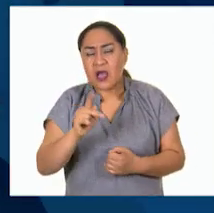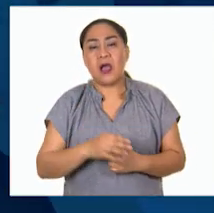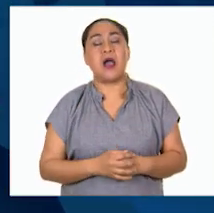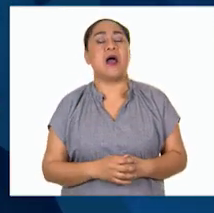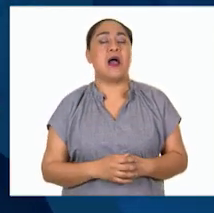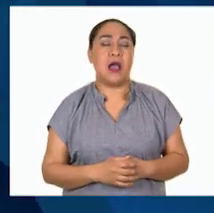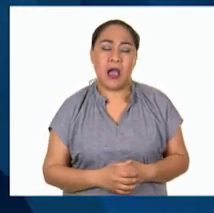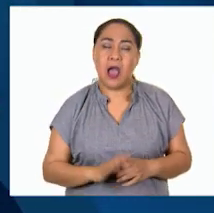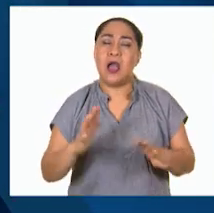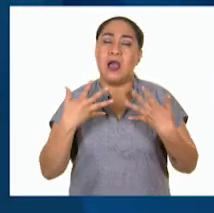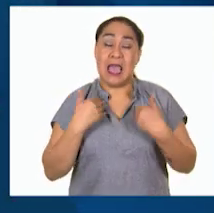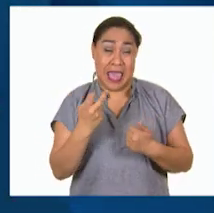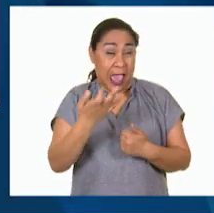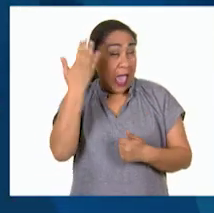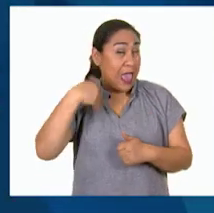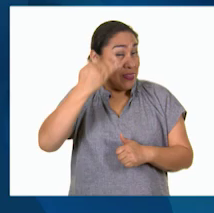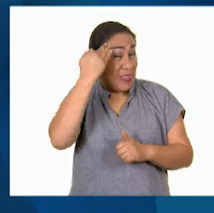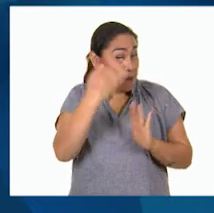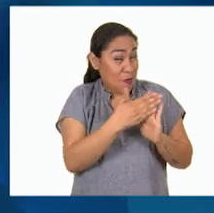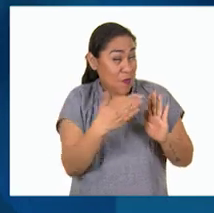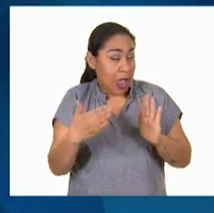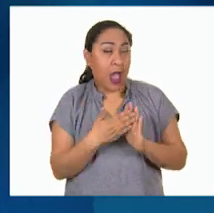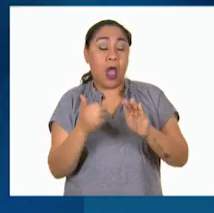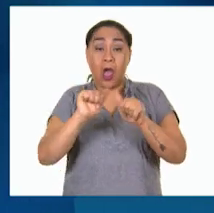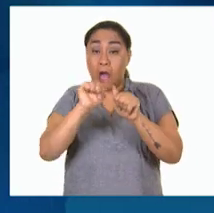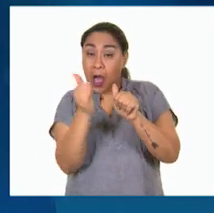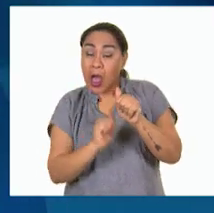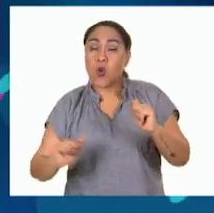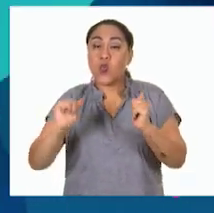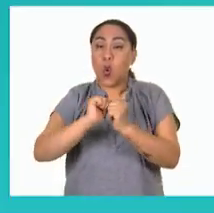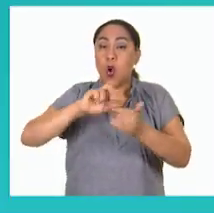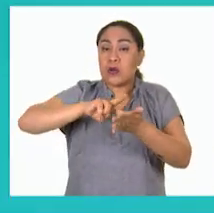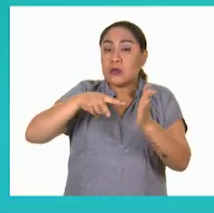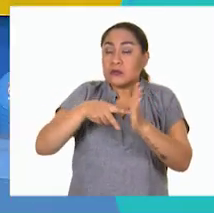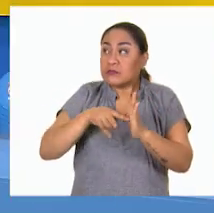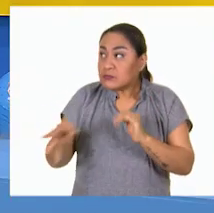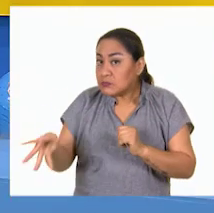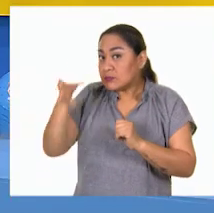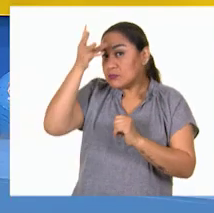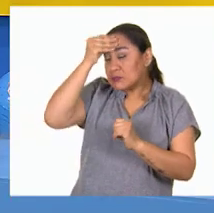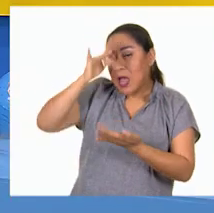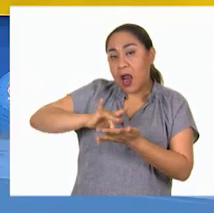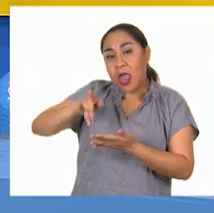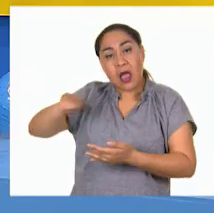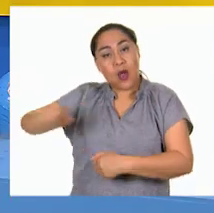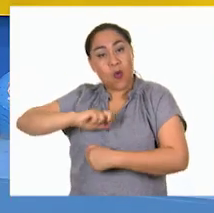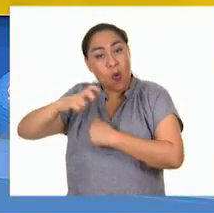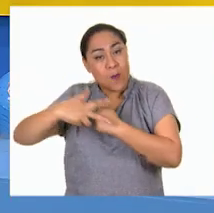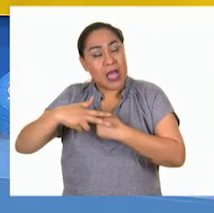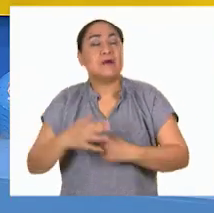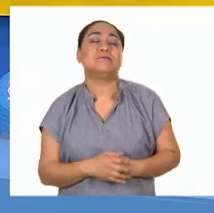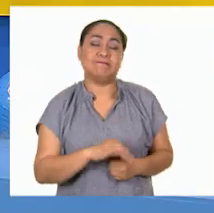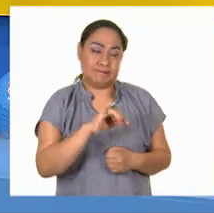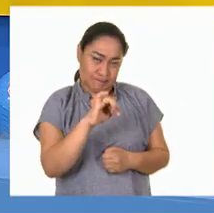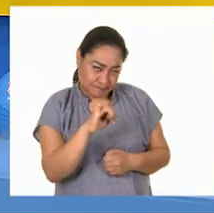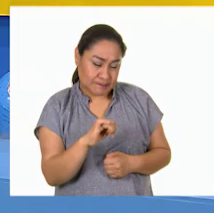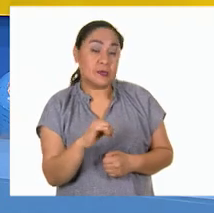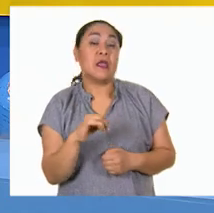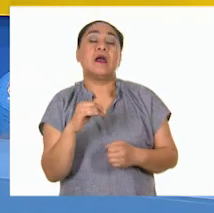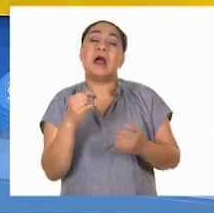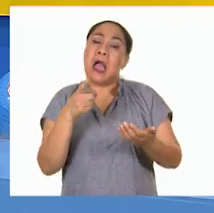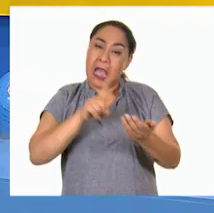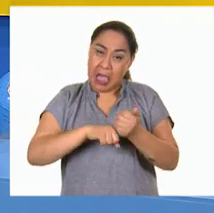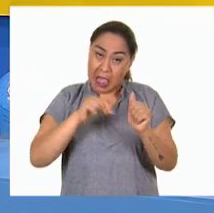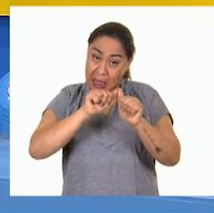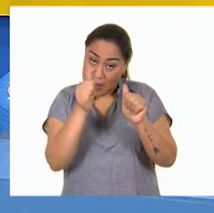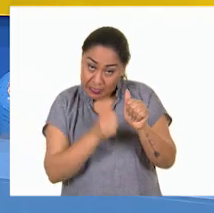Entonces, en esa época, el arte y la arquitectura se inspiraban en Europa. Sí, Pero esto no solo pasaba en el arte, sino, como ya